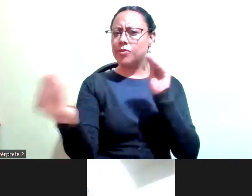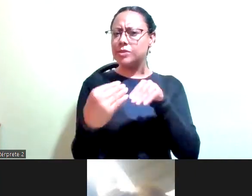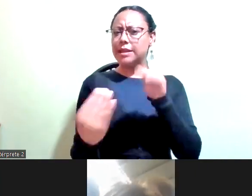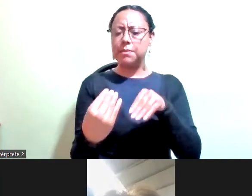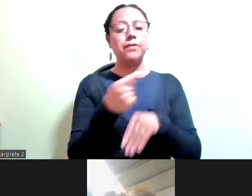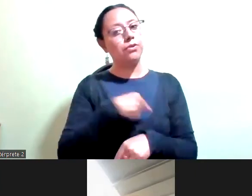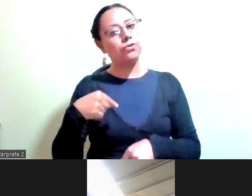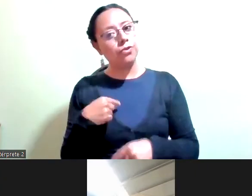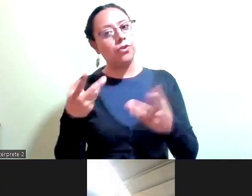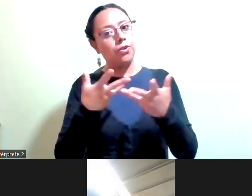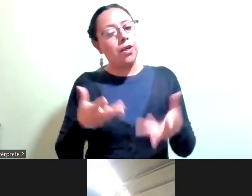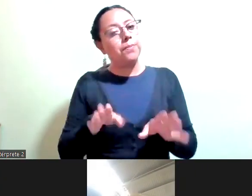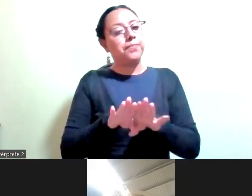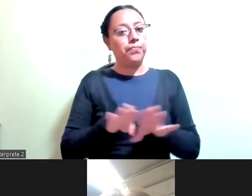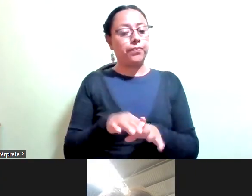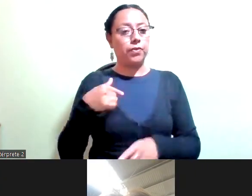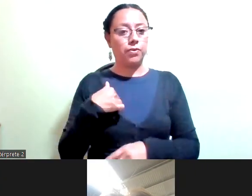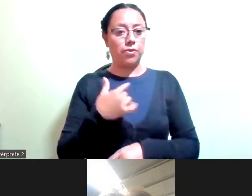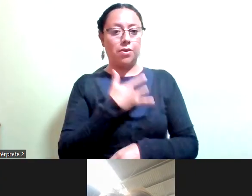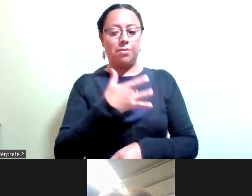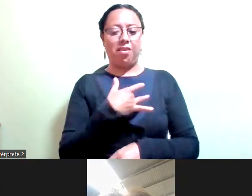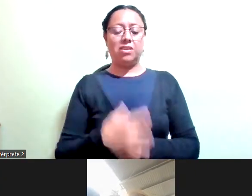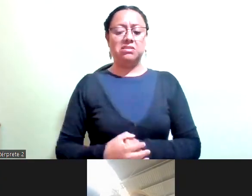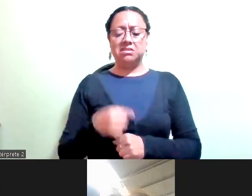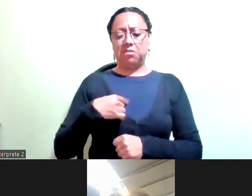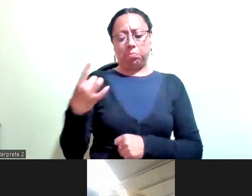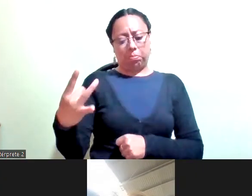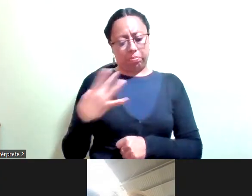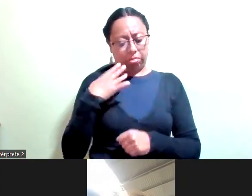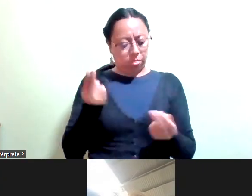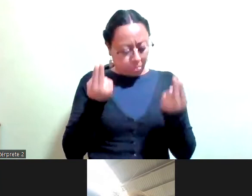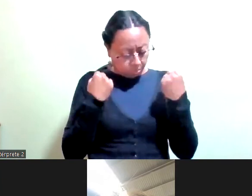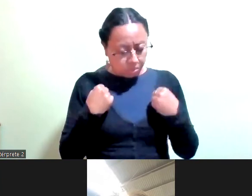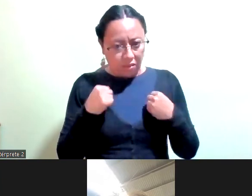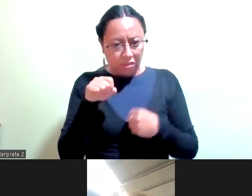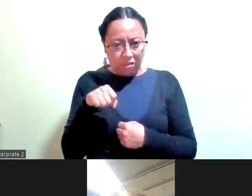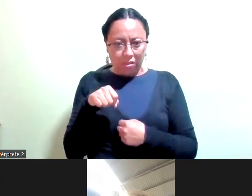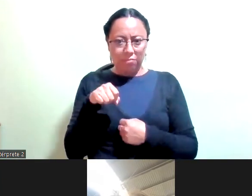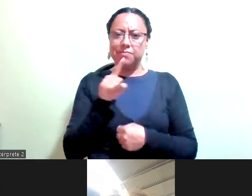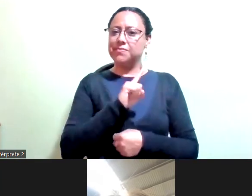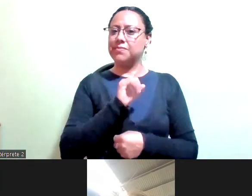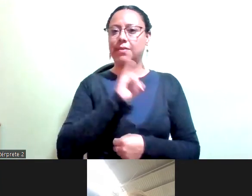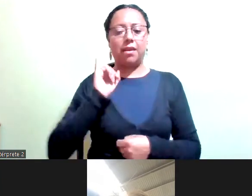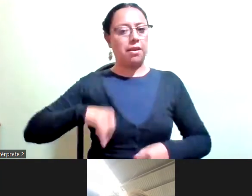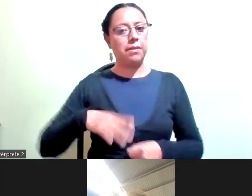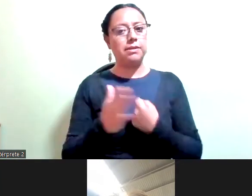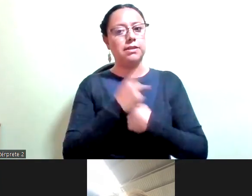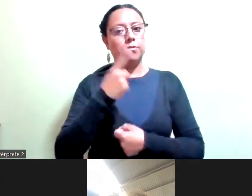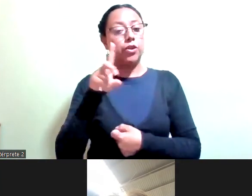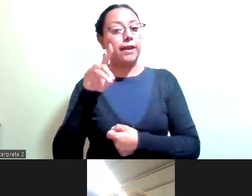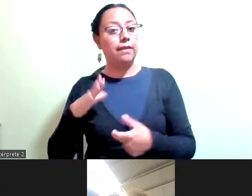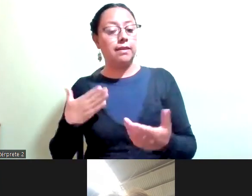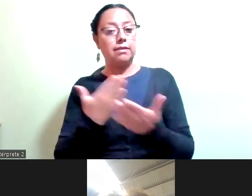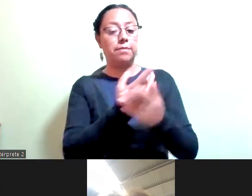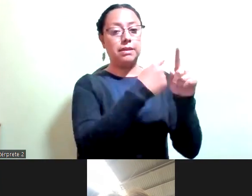y no me siento derrotado en un tema de debate ni de argumentos, porque pues al final los dictámenes fueron